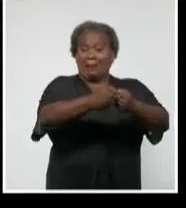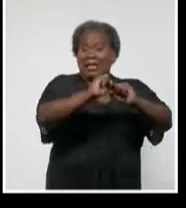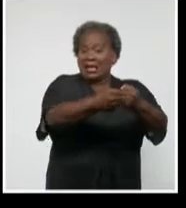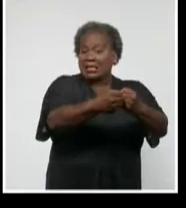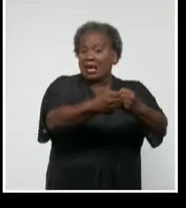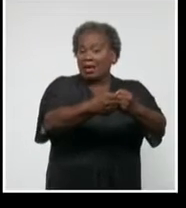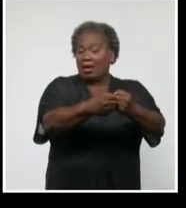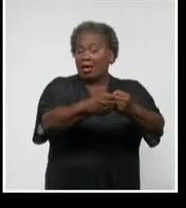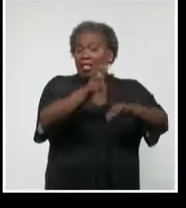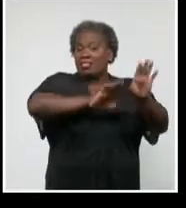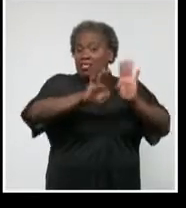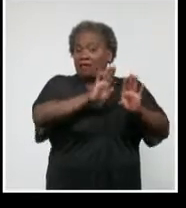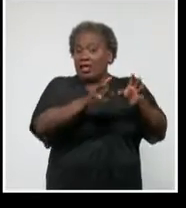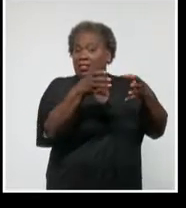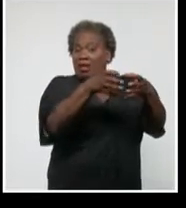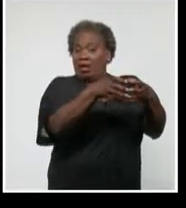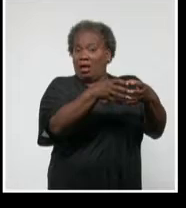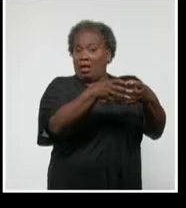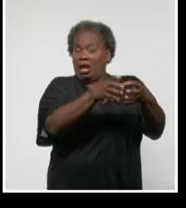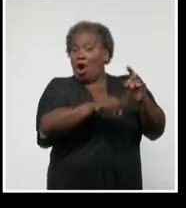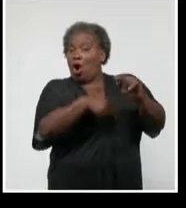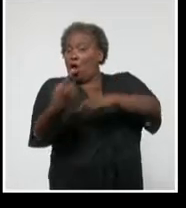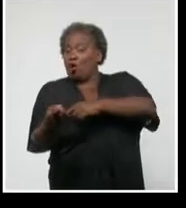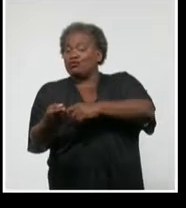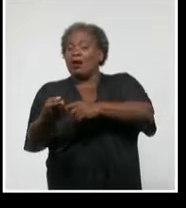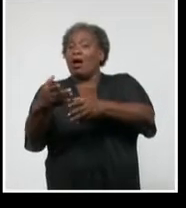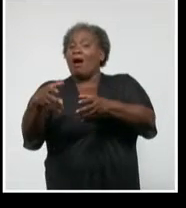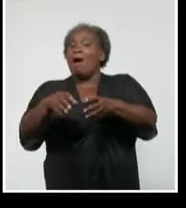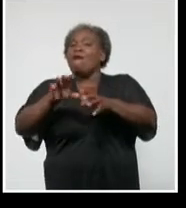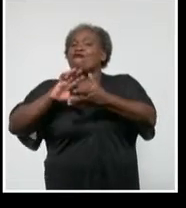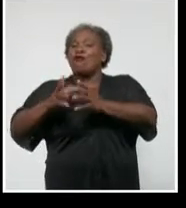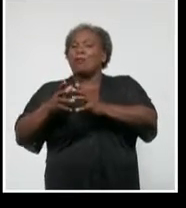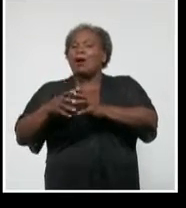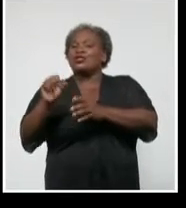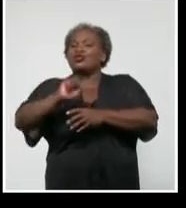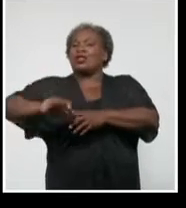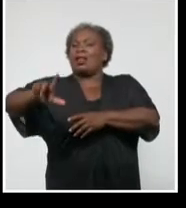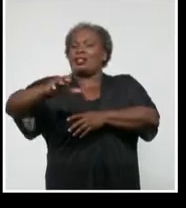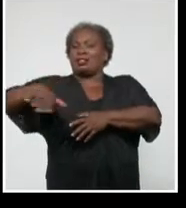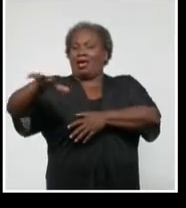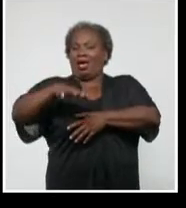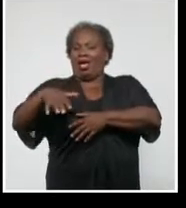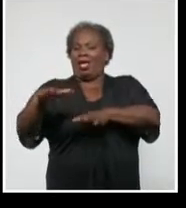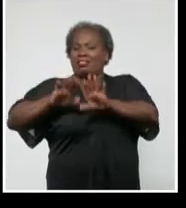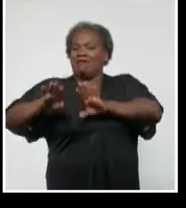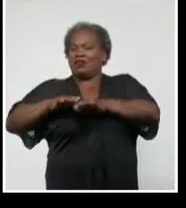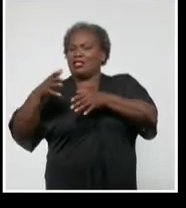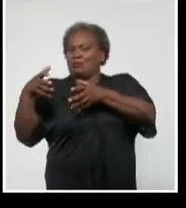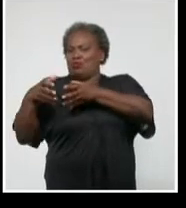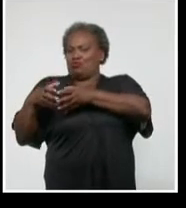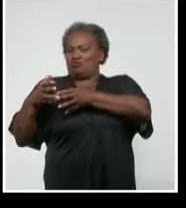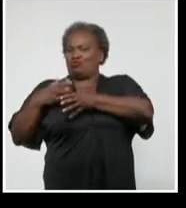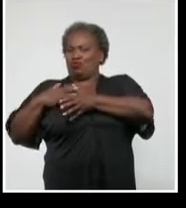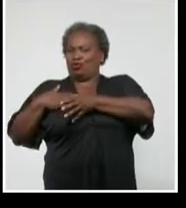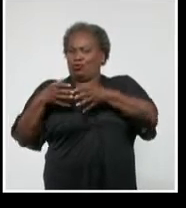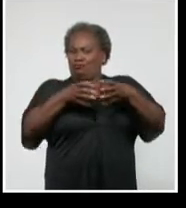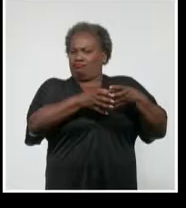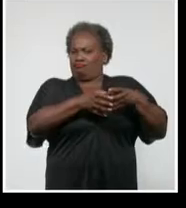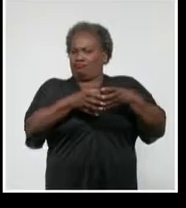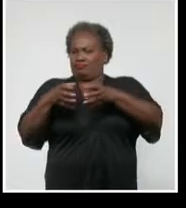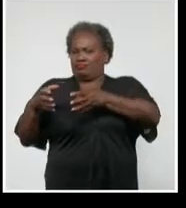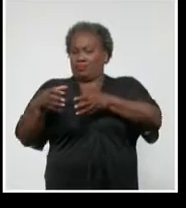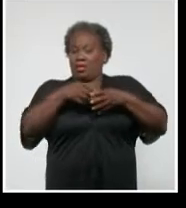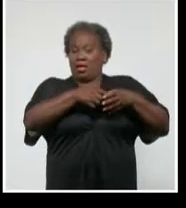que defienden ellos contra el modelo socialista que defendemos nosotros. Es el modelo que defienden ellos de las